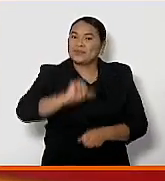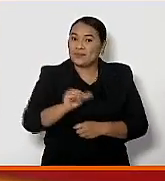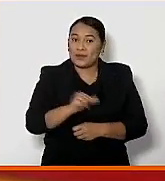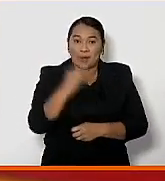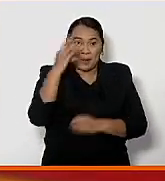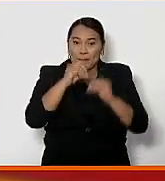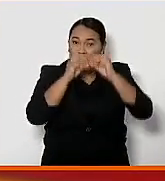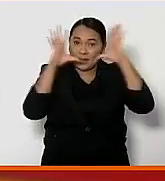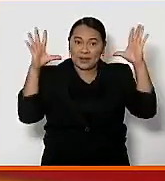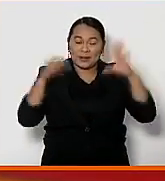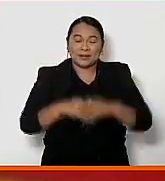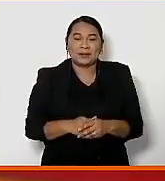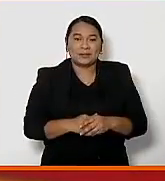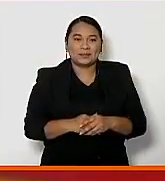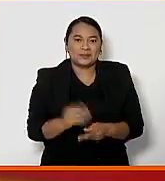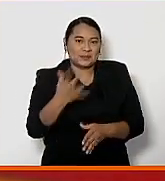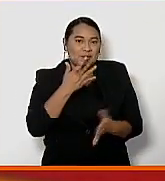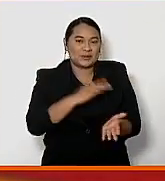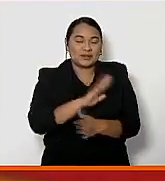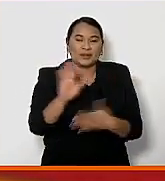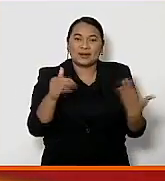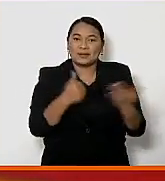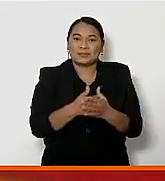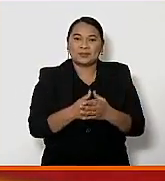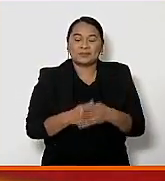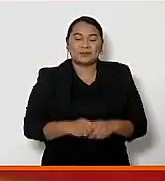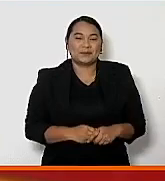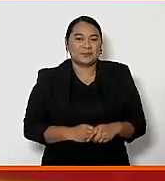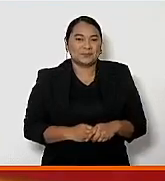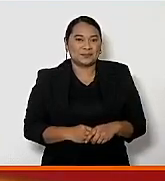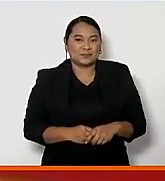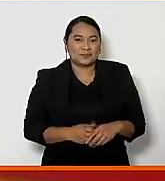esta es desde mucha suerte